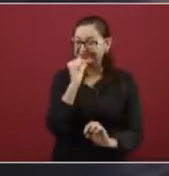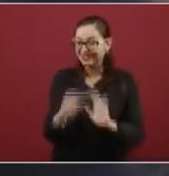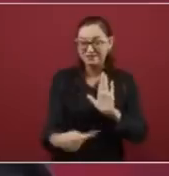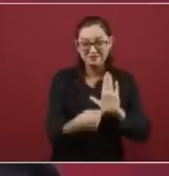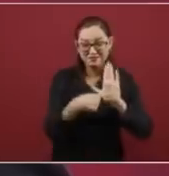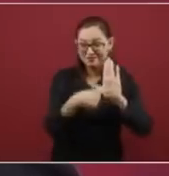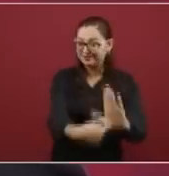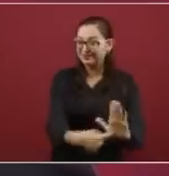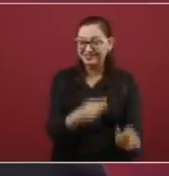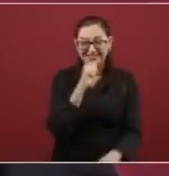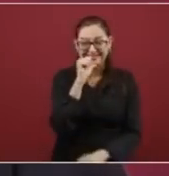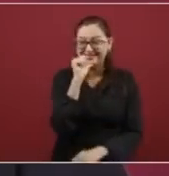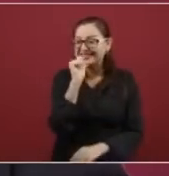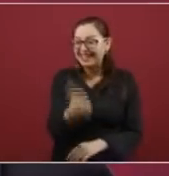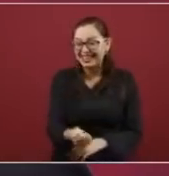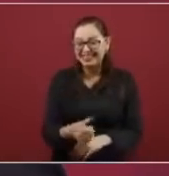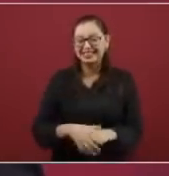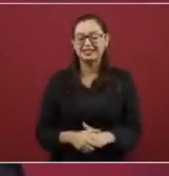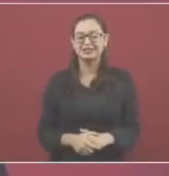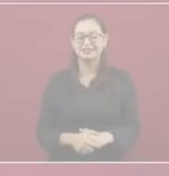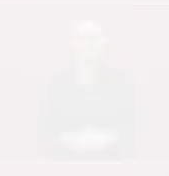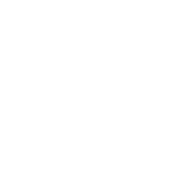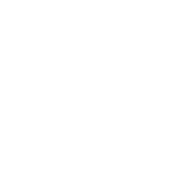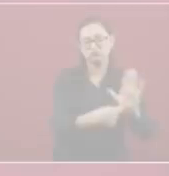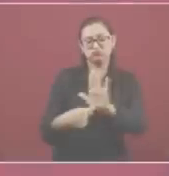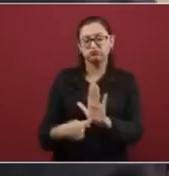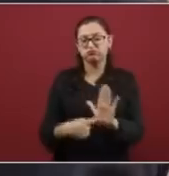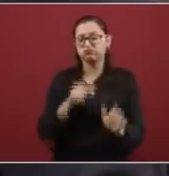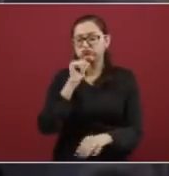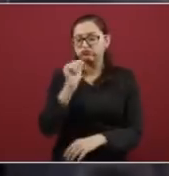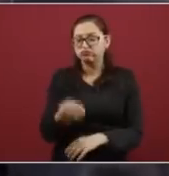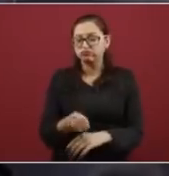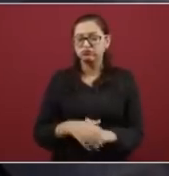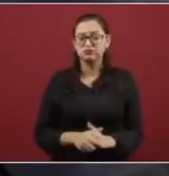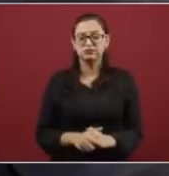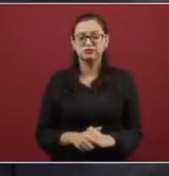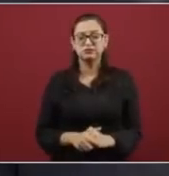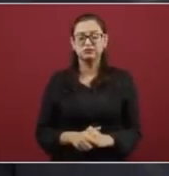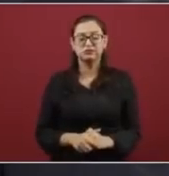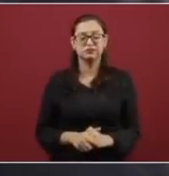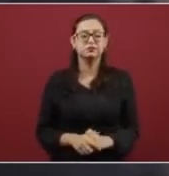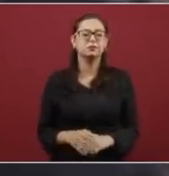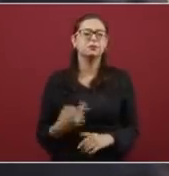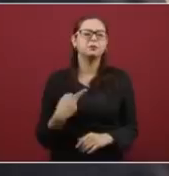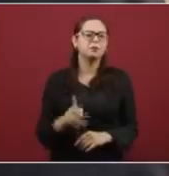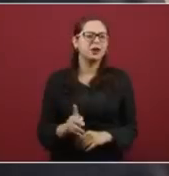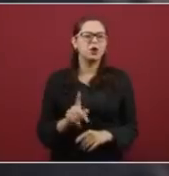publicado por respeto. Pero ¿qué es lo bueno de esto?